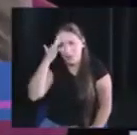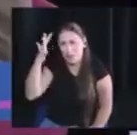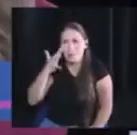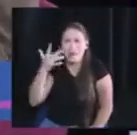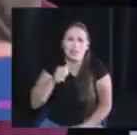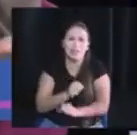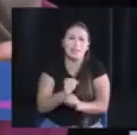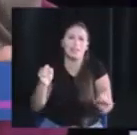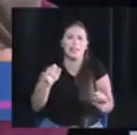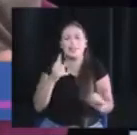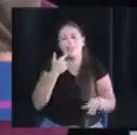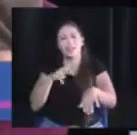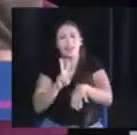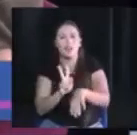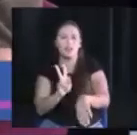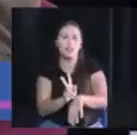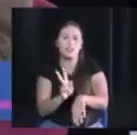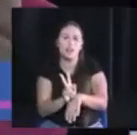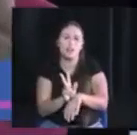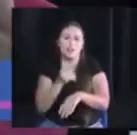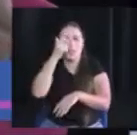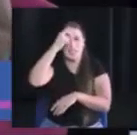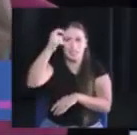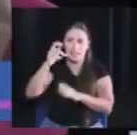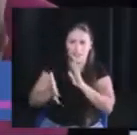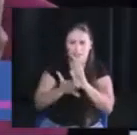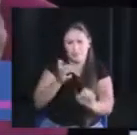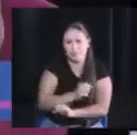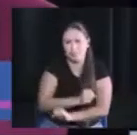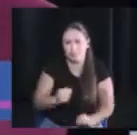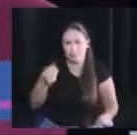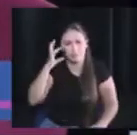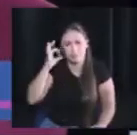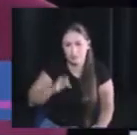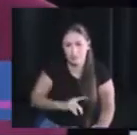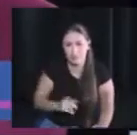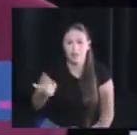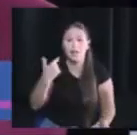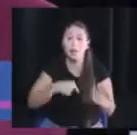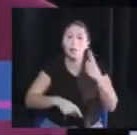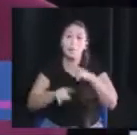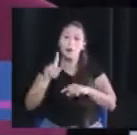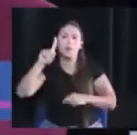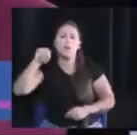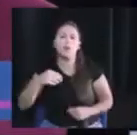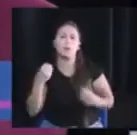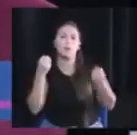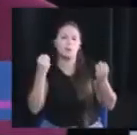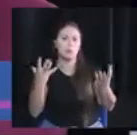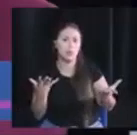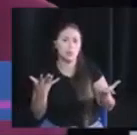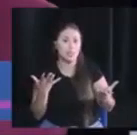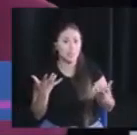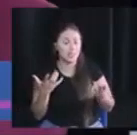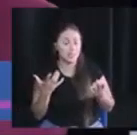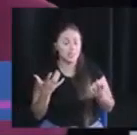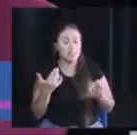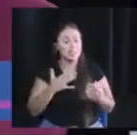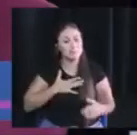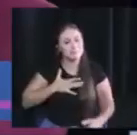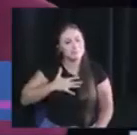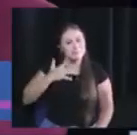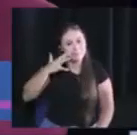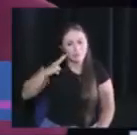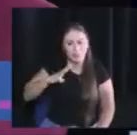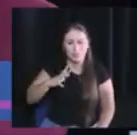cosa que la defensa de la ciencia nacional? En cambio, lo que la motiva, aún para mí que no